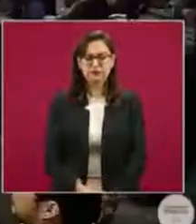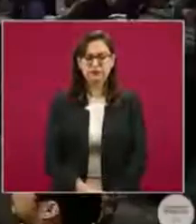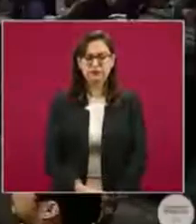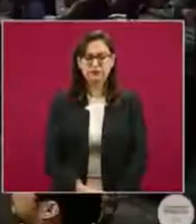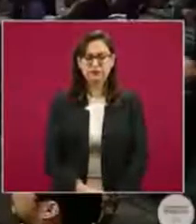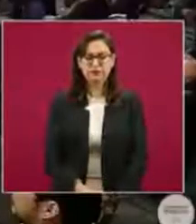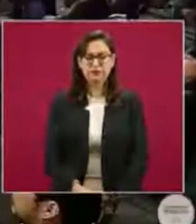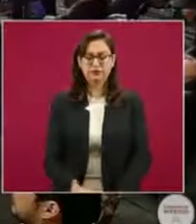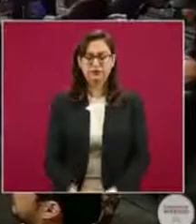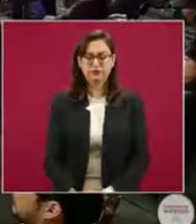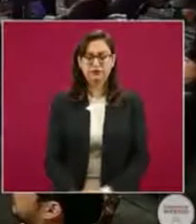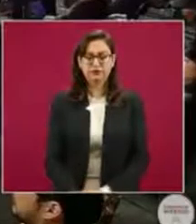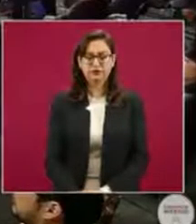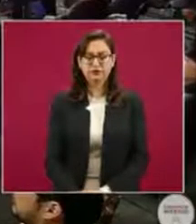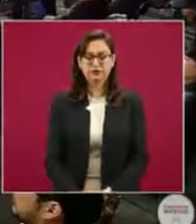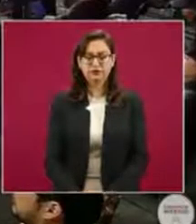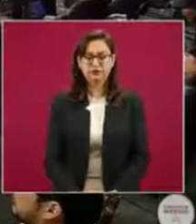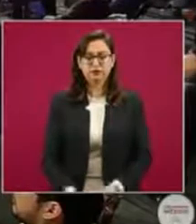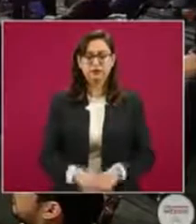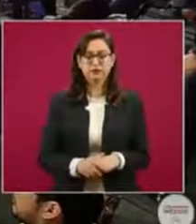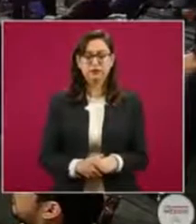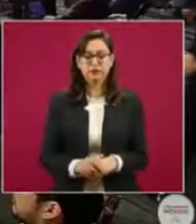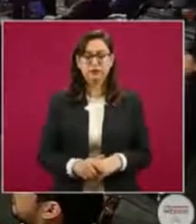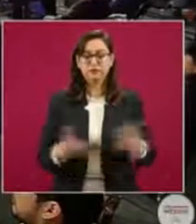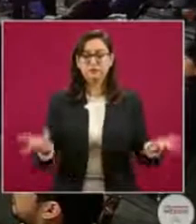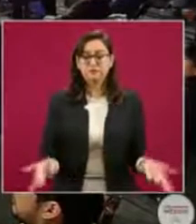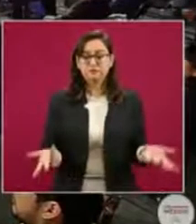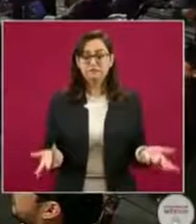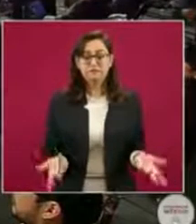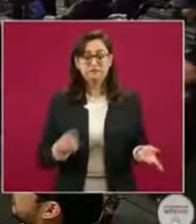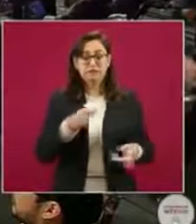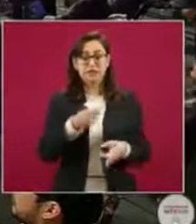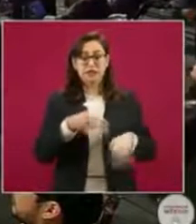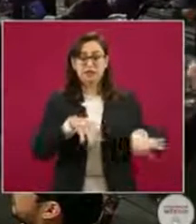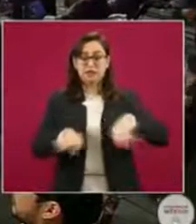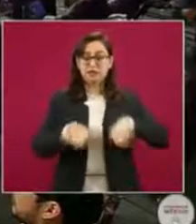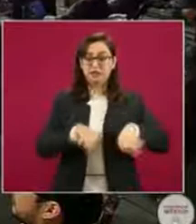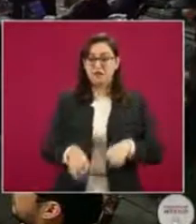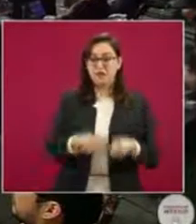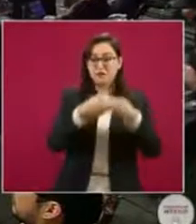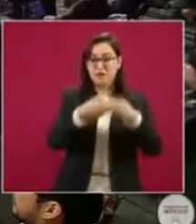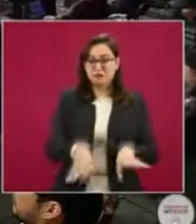van a perder empleos. Pues, ¿para qué?